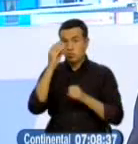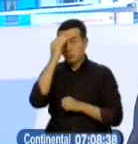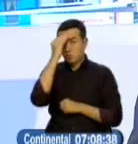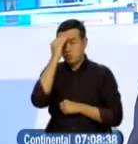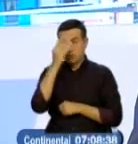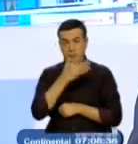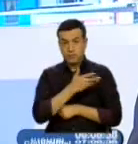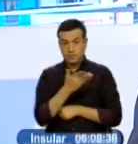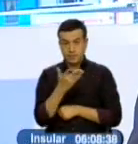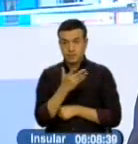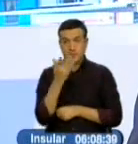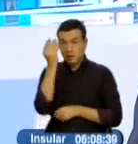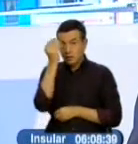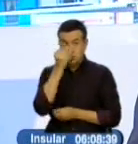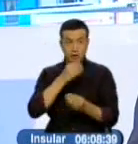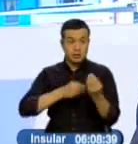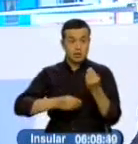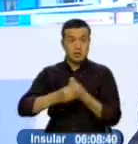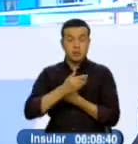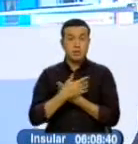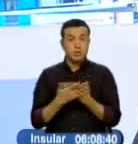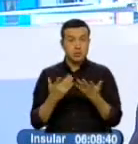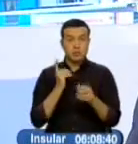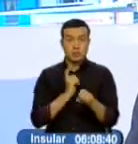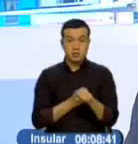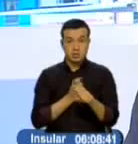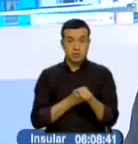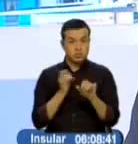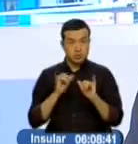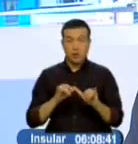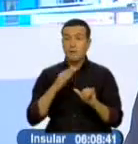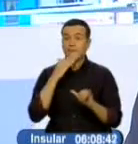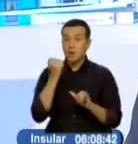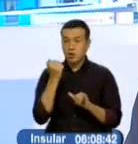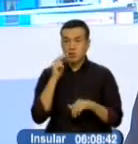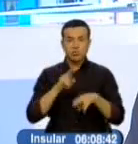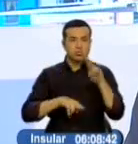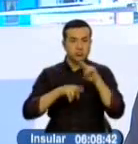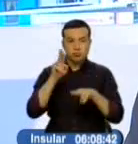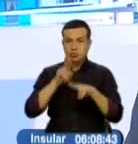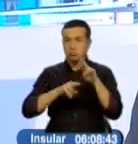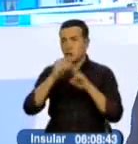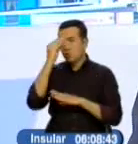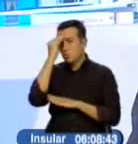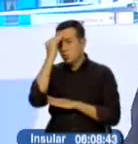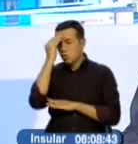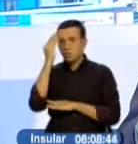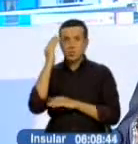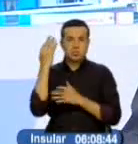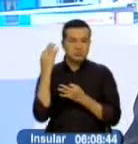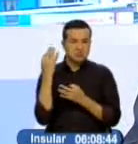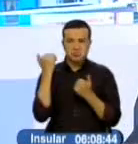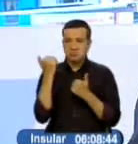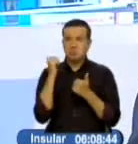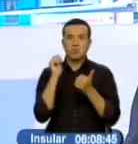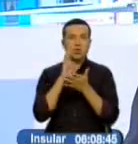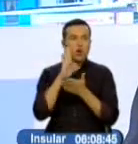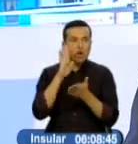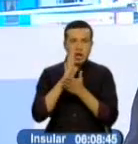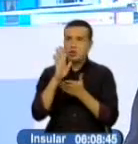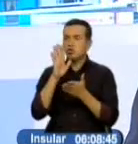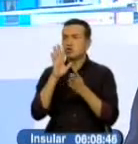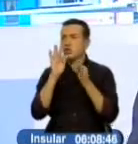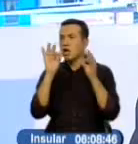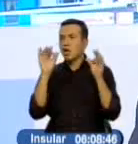educación. Esa inversión lo que ha permitido en lo concreto es mejorar la infraestructura educativa. Hoy tenemos una infraestructura de mucha